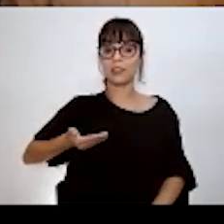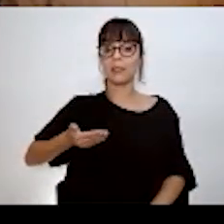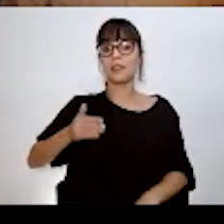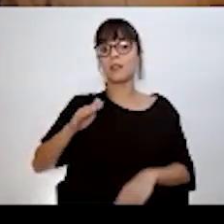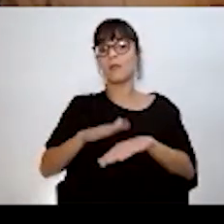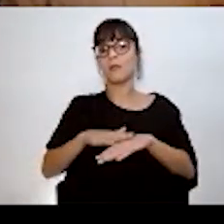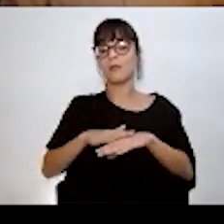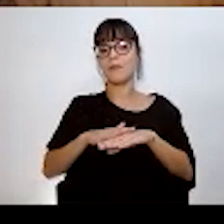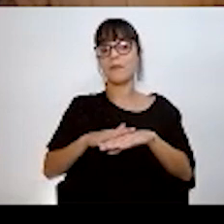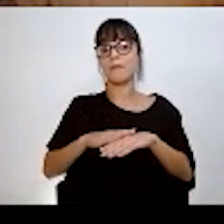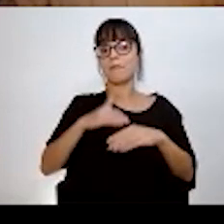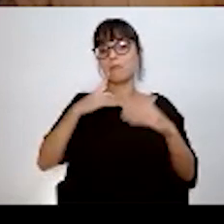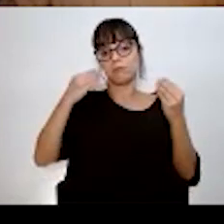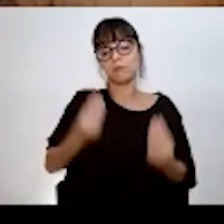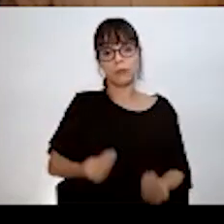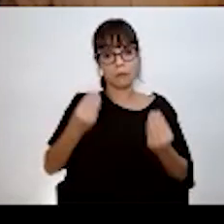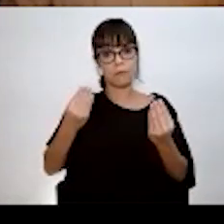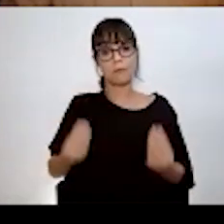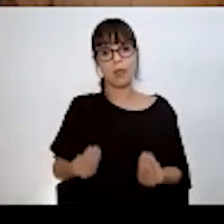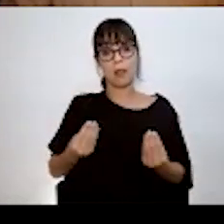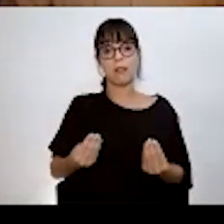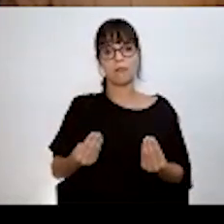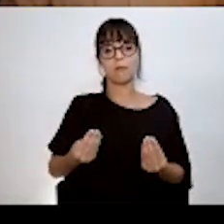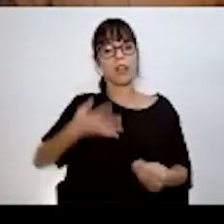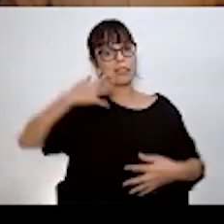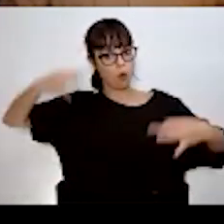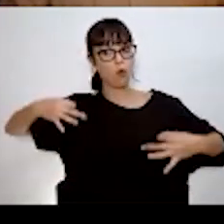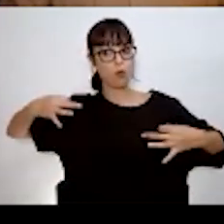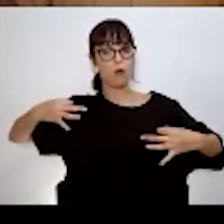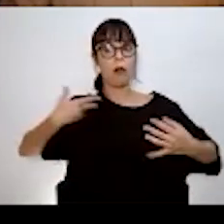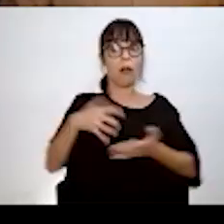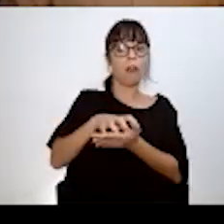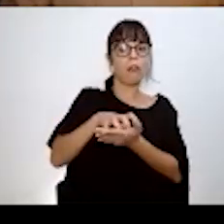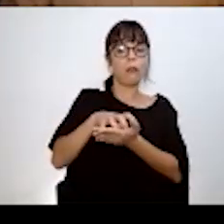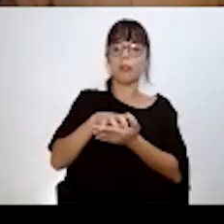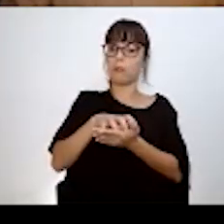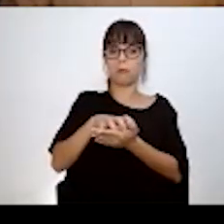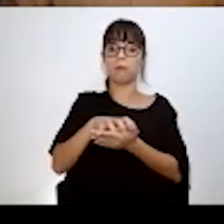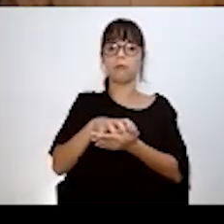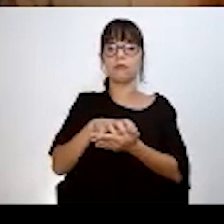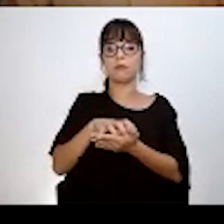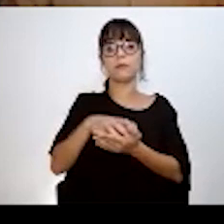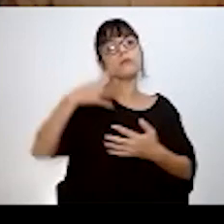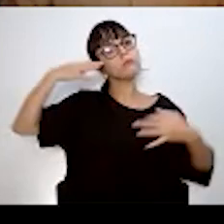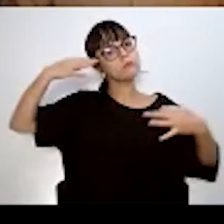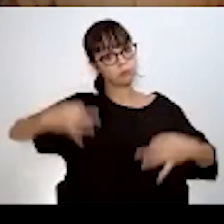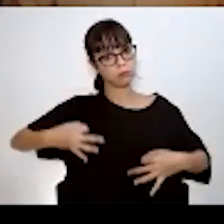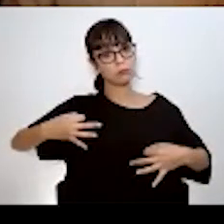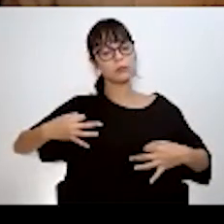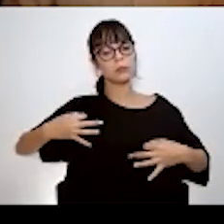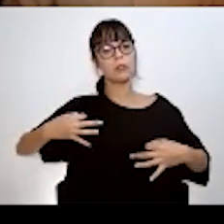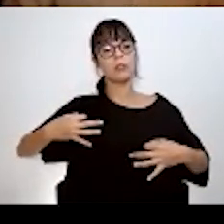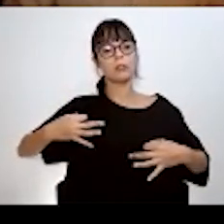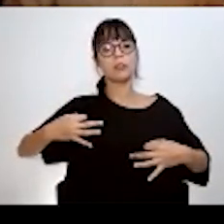radiométrica que nos permita tener un grado de certidumbre lo suficientemente grande como para afrontar un análisis de